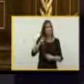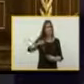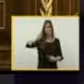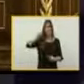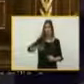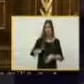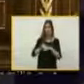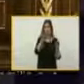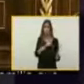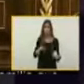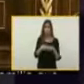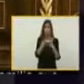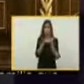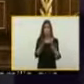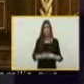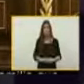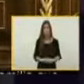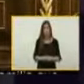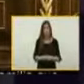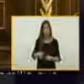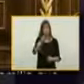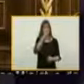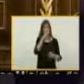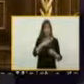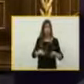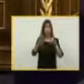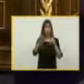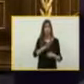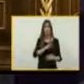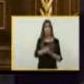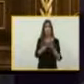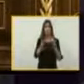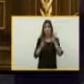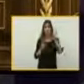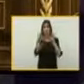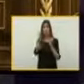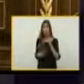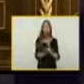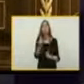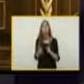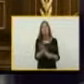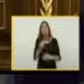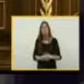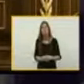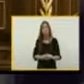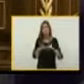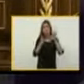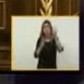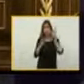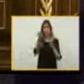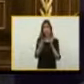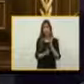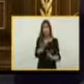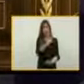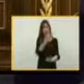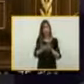un pronóstico, pues habrá repetición de elecciones, ¿no? Pero, ¿por qué no se puede producir ese acuerdo? Yo entiendo que en un